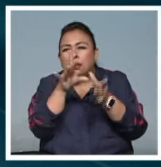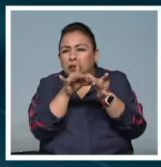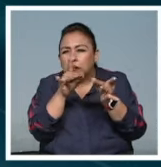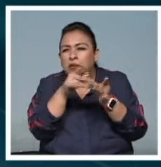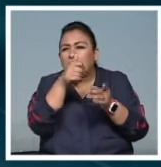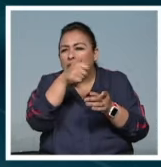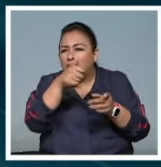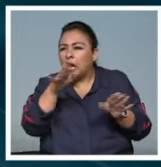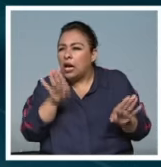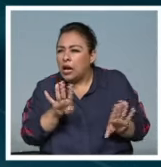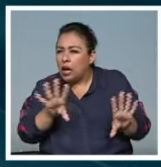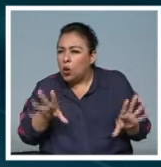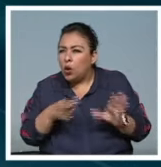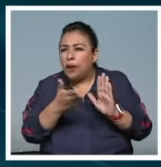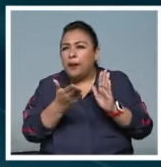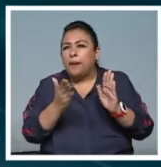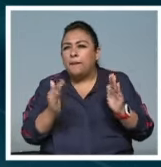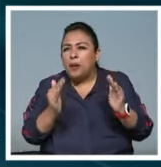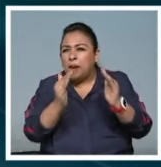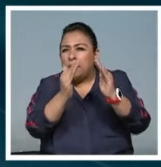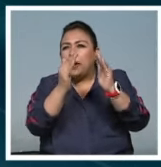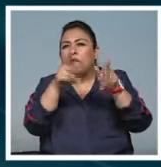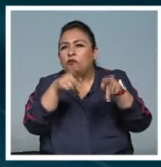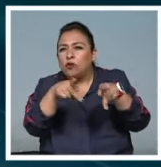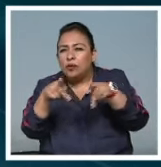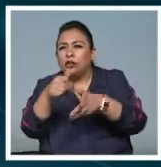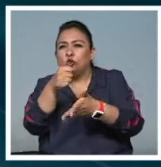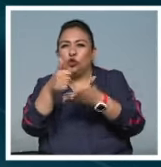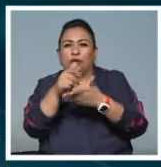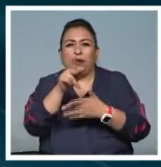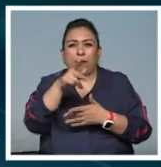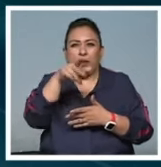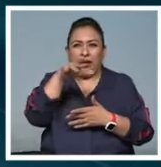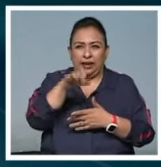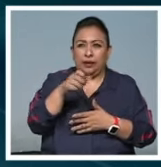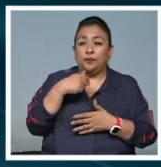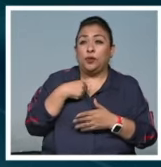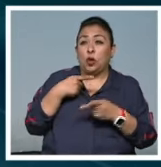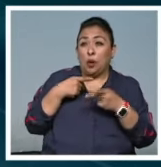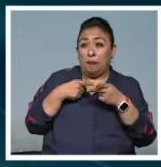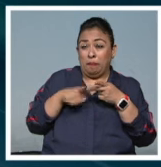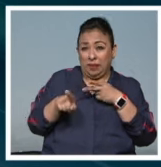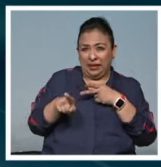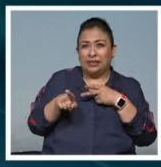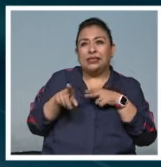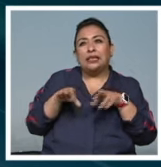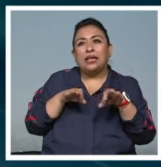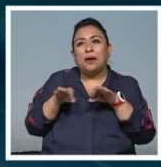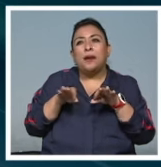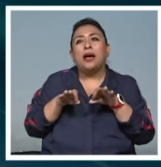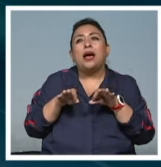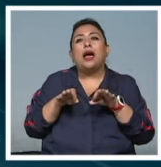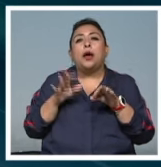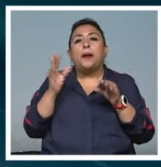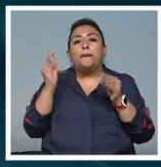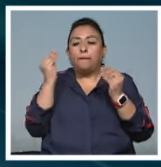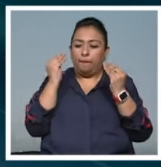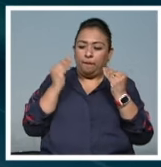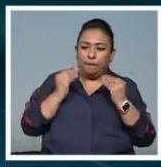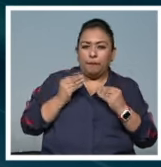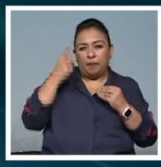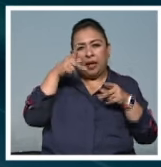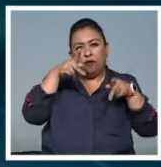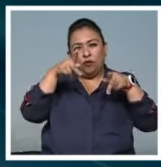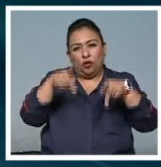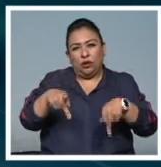cada aspecto del conjunto funerario y de la ciudad de Palenque. Comencé a trabajar lo que era el ajuar funerario